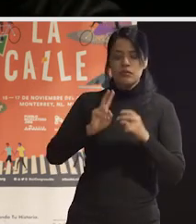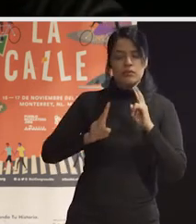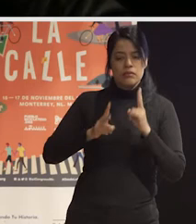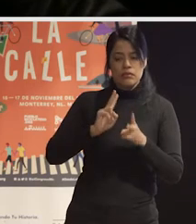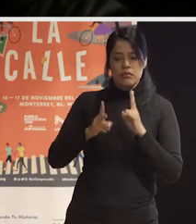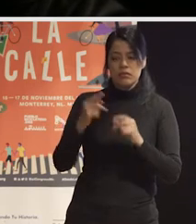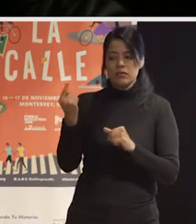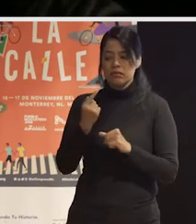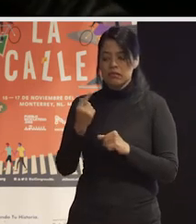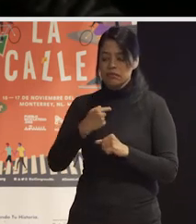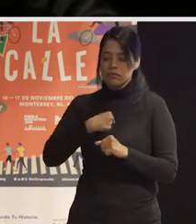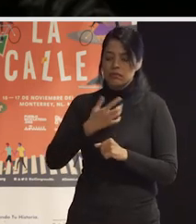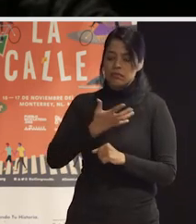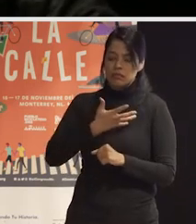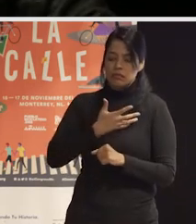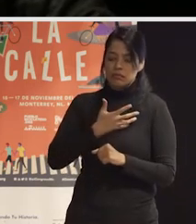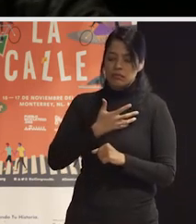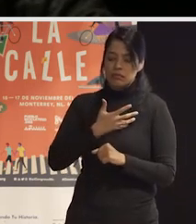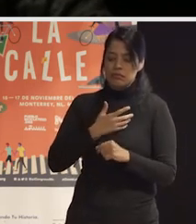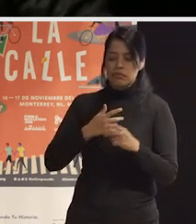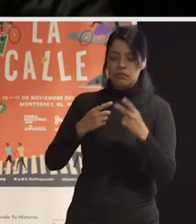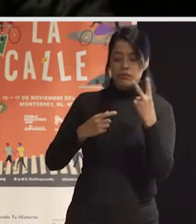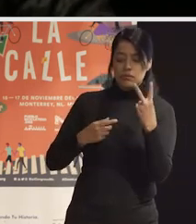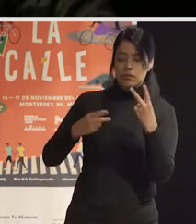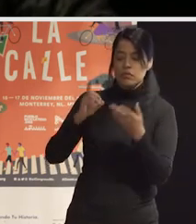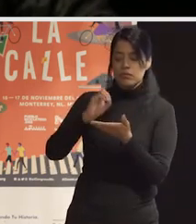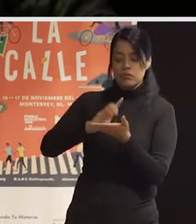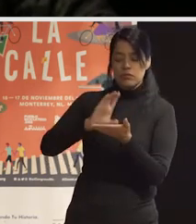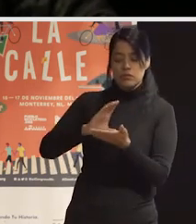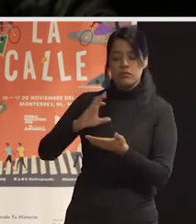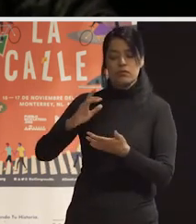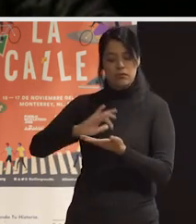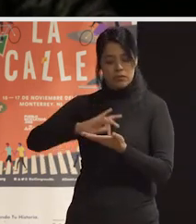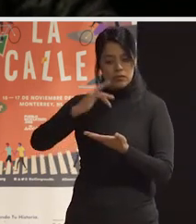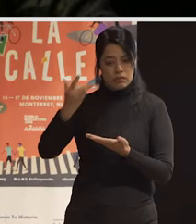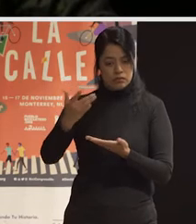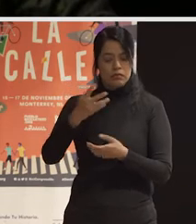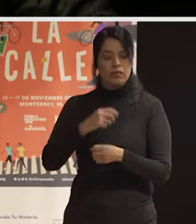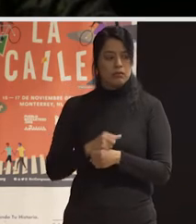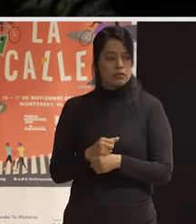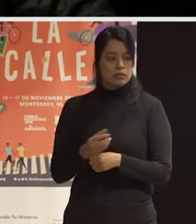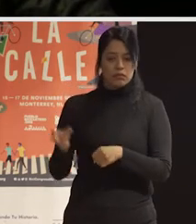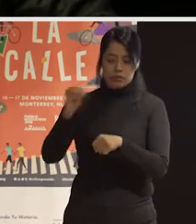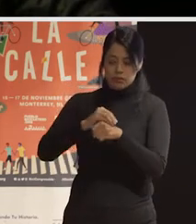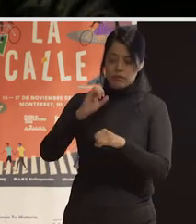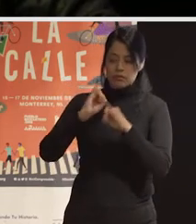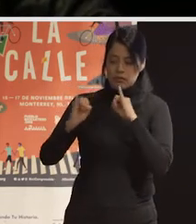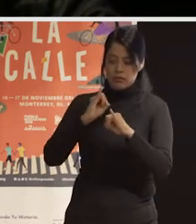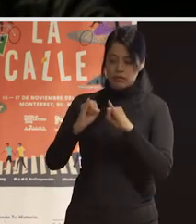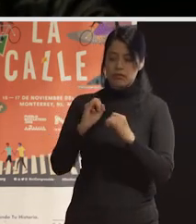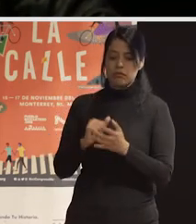que yo tengo un par de discapacidades y agradezco mucho que hayan tenido la atención de poner intérprete de